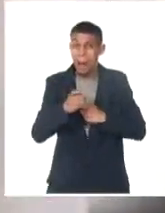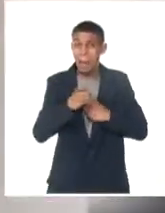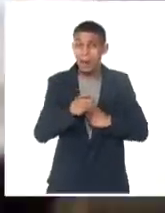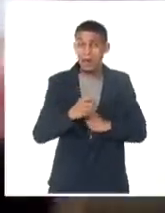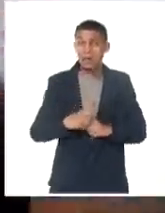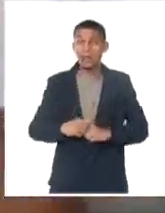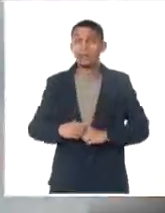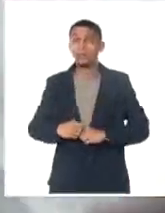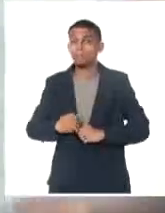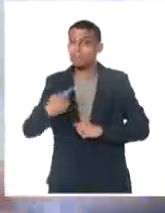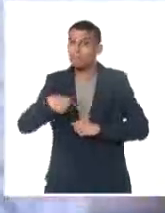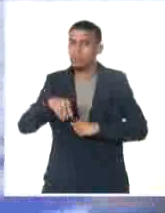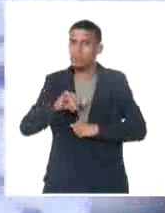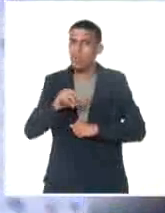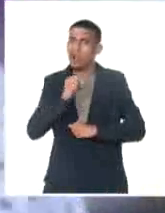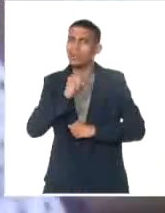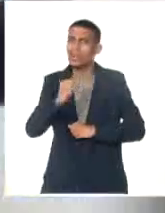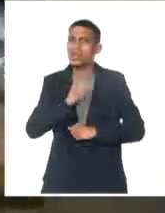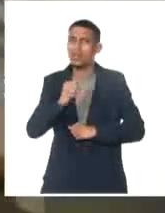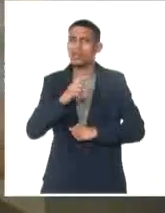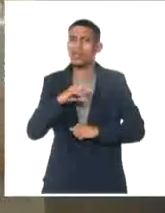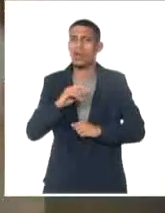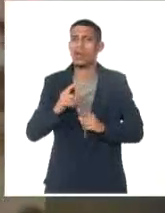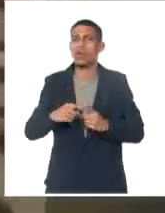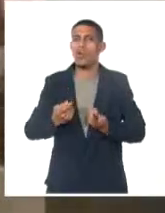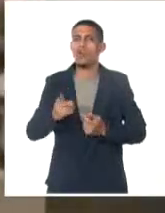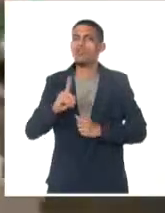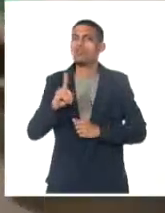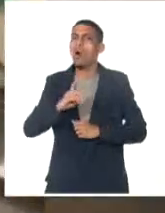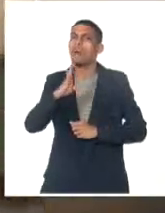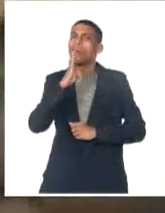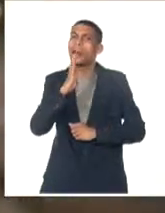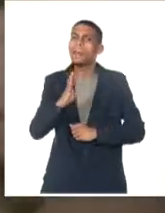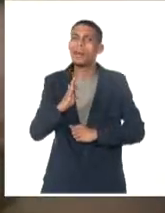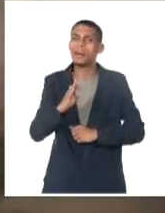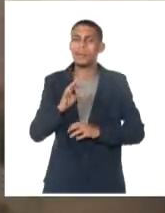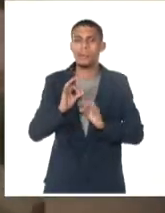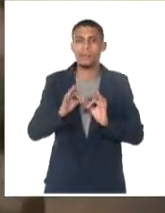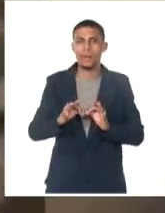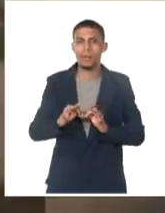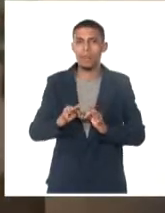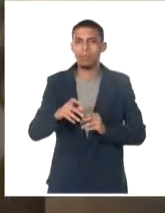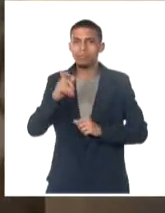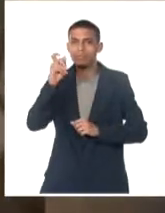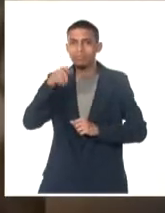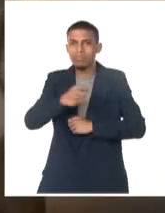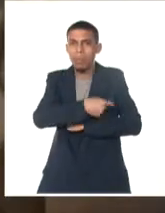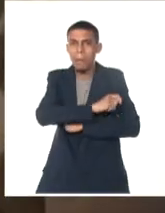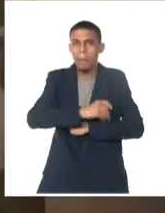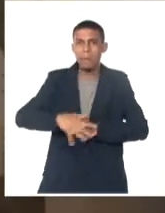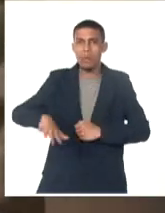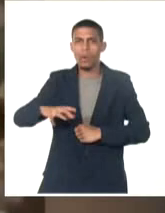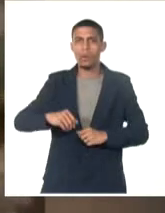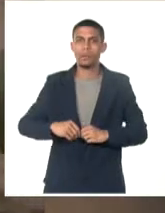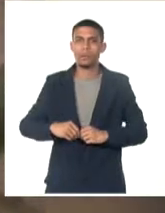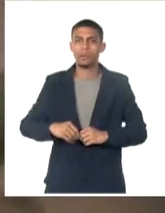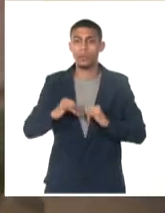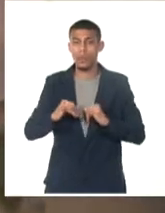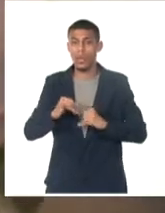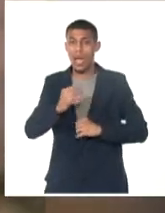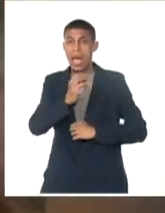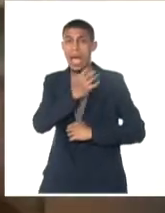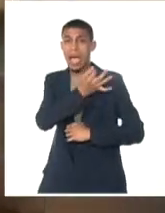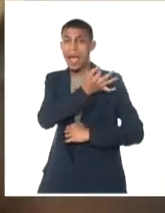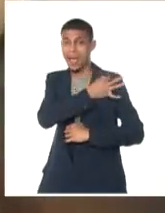hostilidades, salían acusaciones al mismo tiempo sobre el no respeto de ese armisticio. En tanto, circula la noticia de que el general